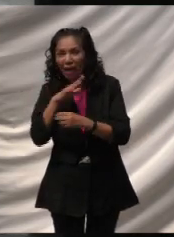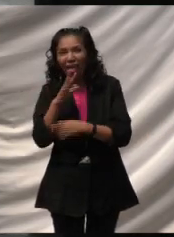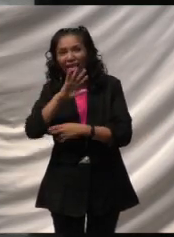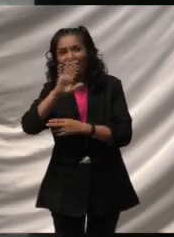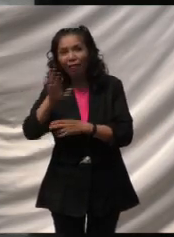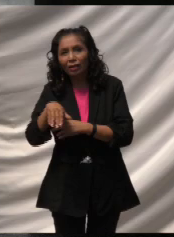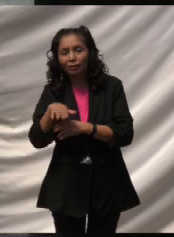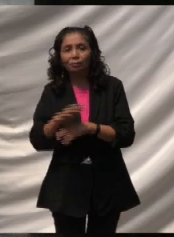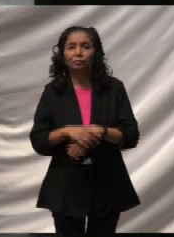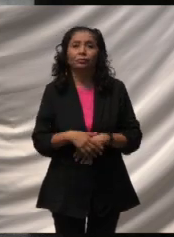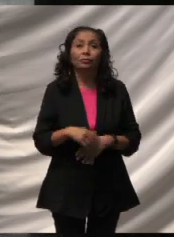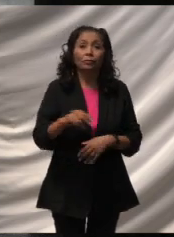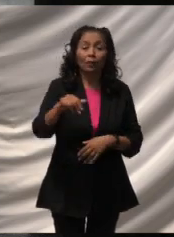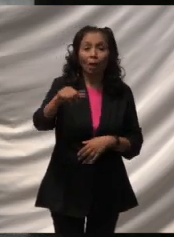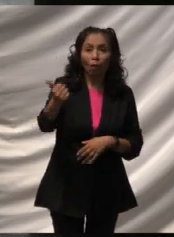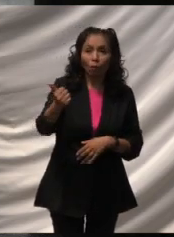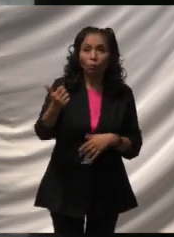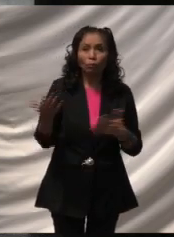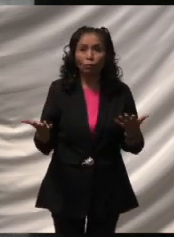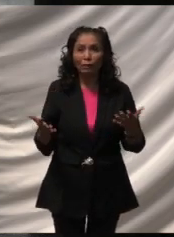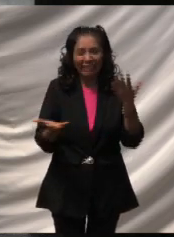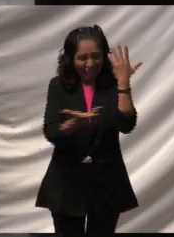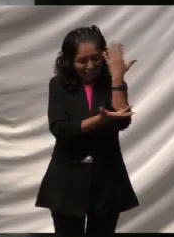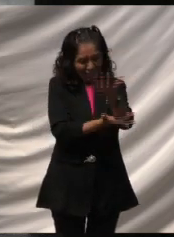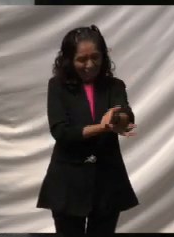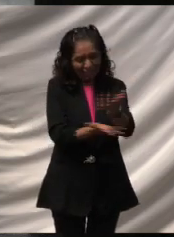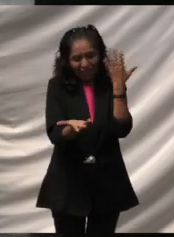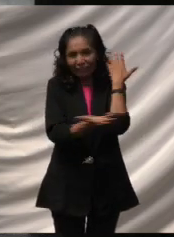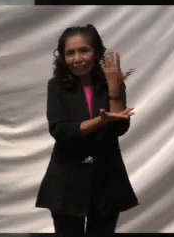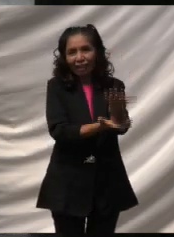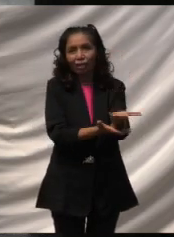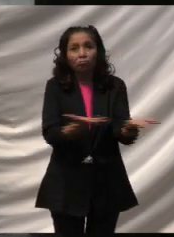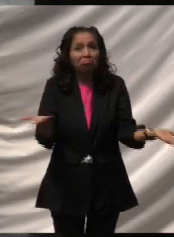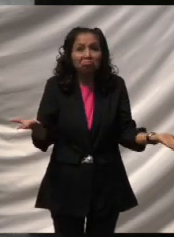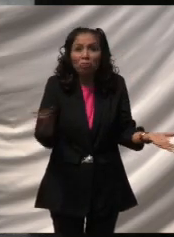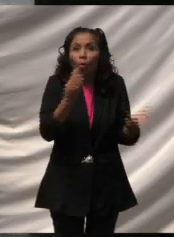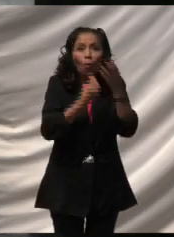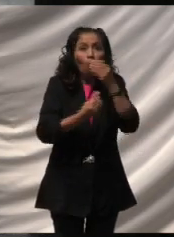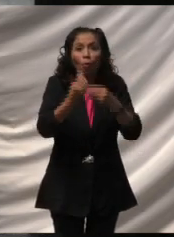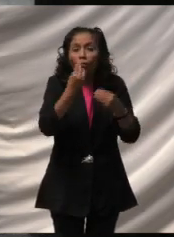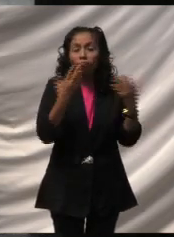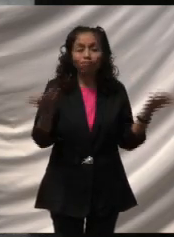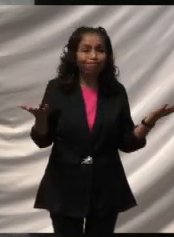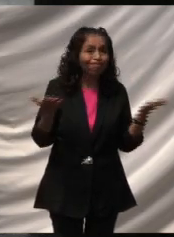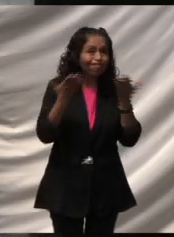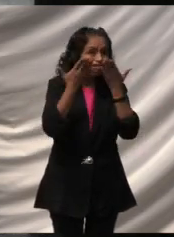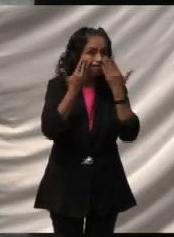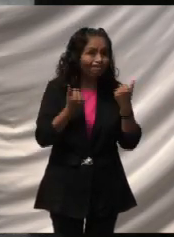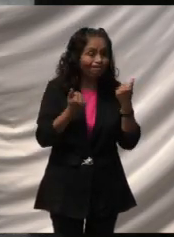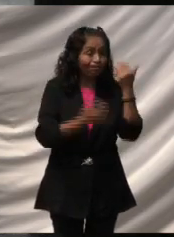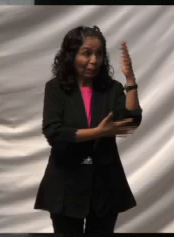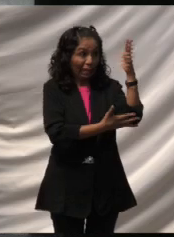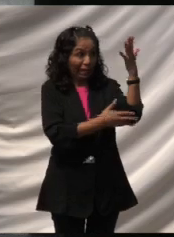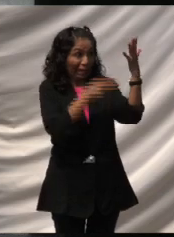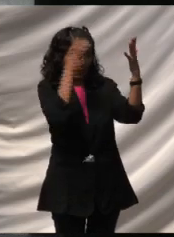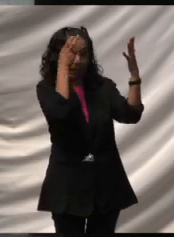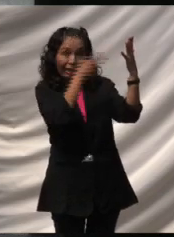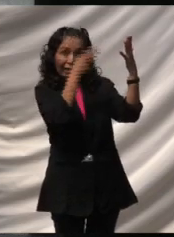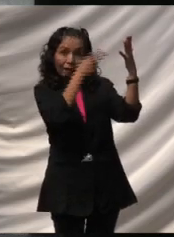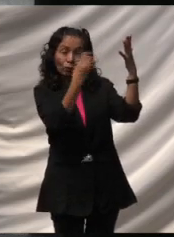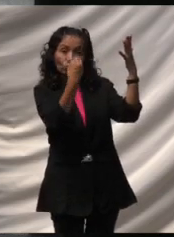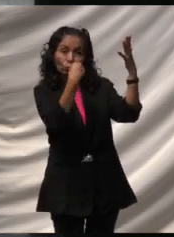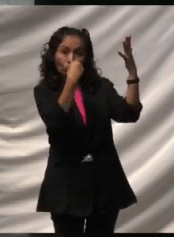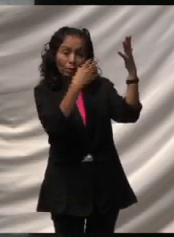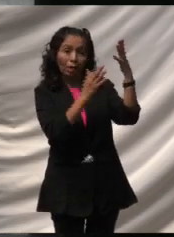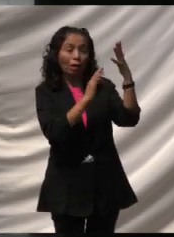morían. Otros, por tanta tala de árboles que hay, no pueden alimentarse ya que el árbol de donde se alimentan, su